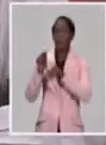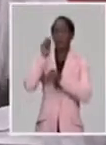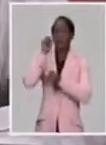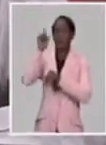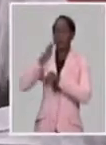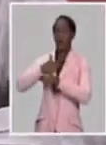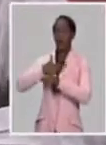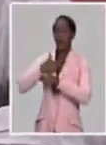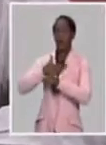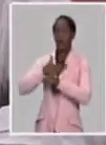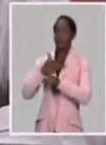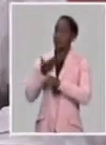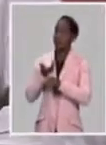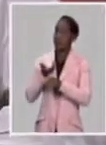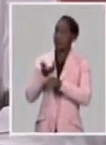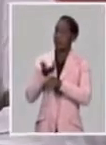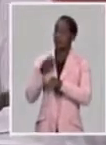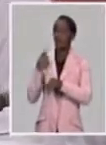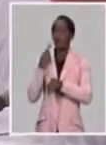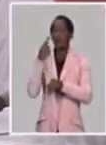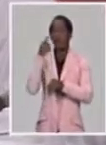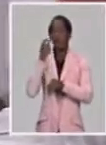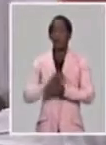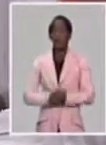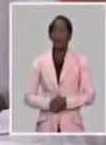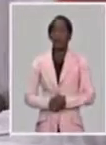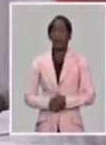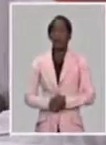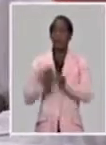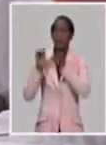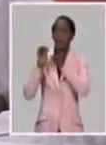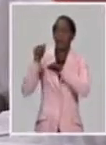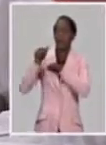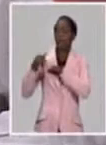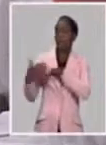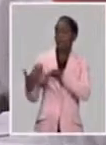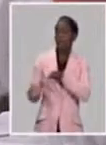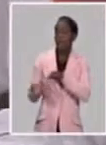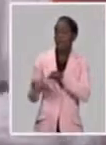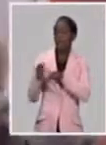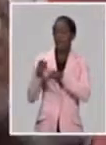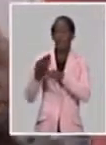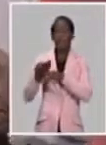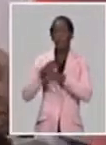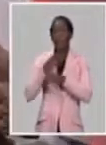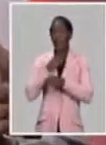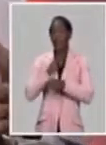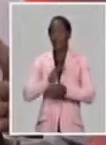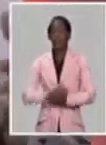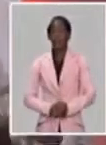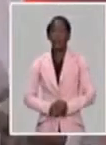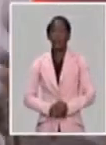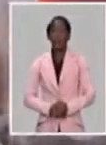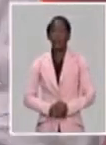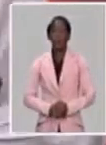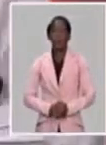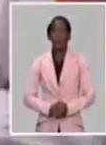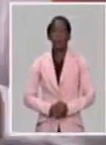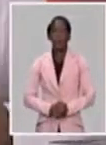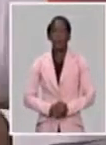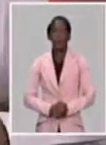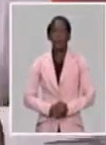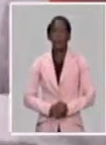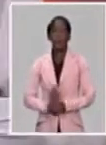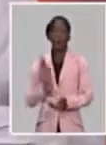Invito a llamar, a entender más o menos por parte, coloquialmente, como algo que confluye,